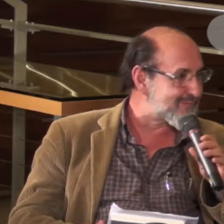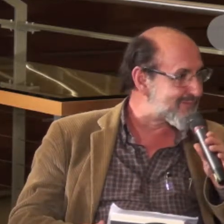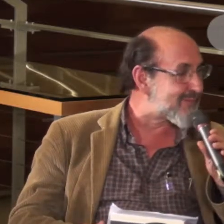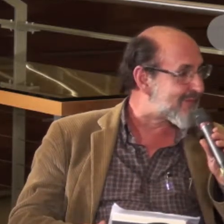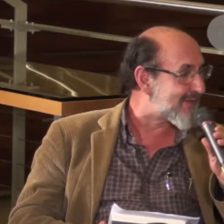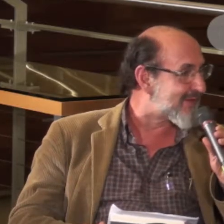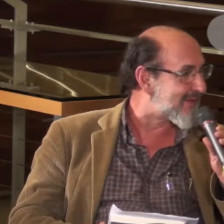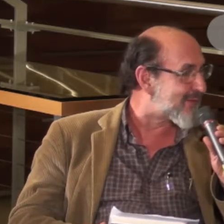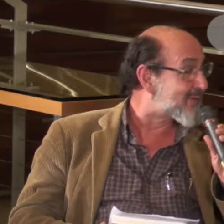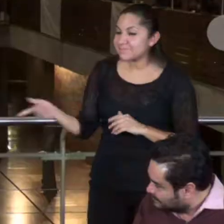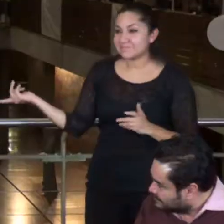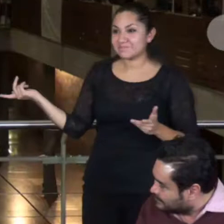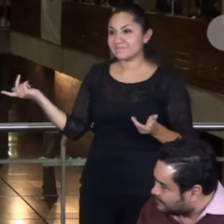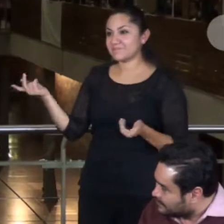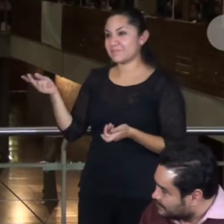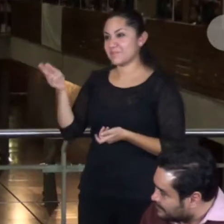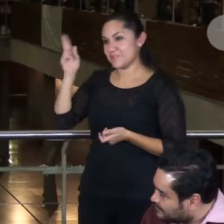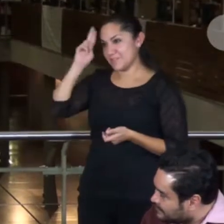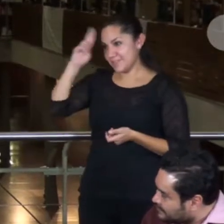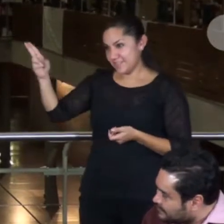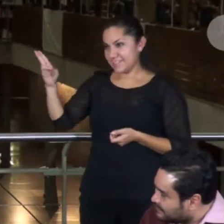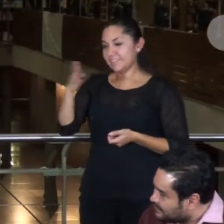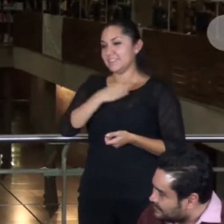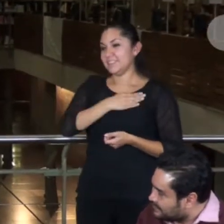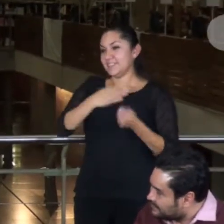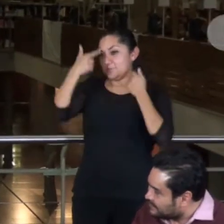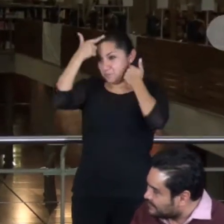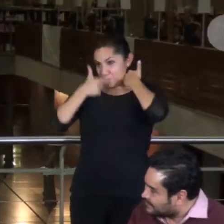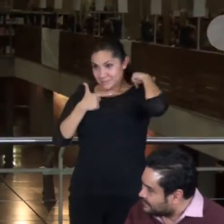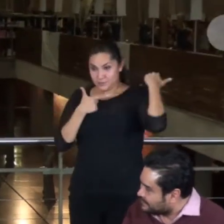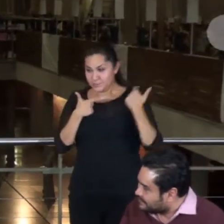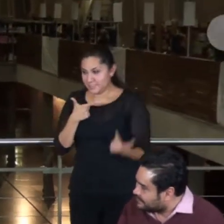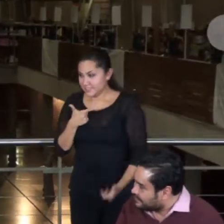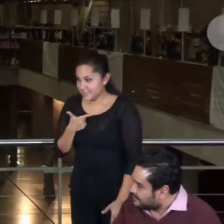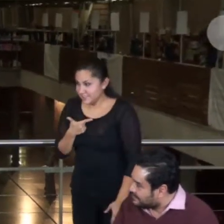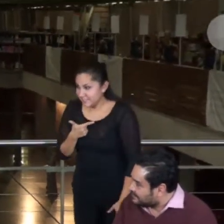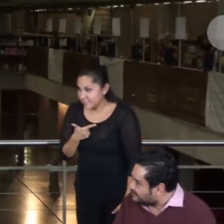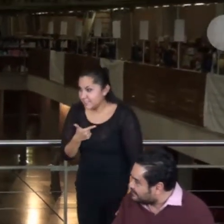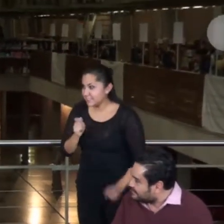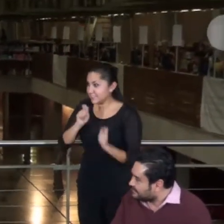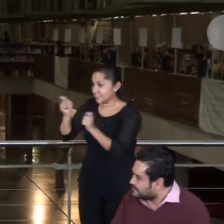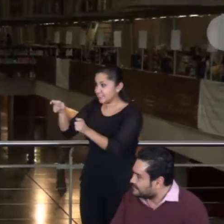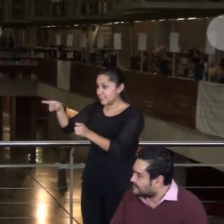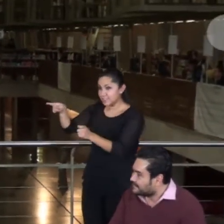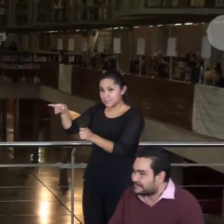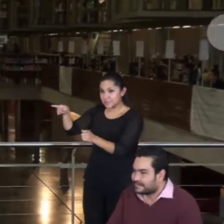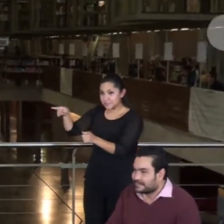buenas noches gusto buenas tardes te toca a ti